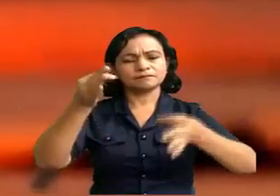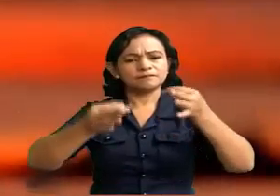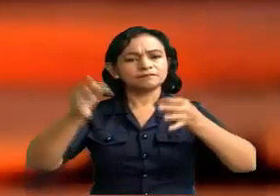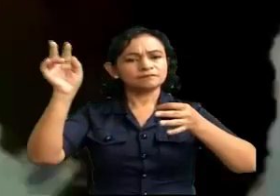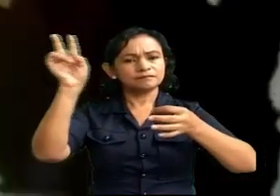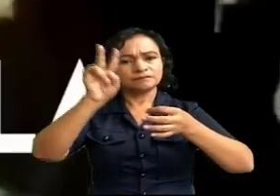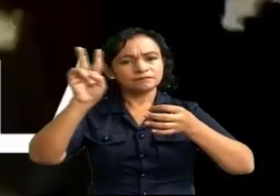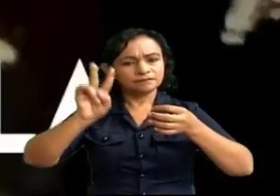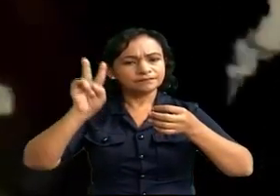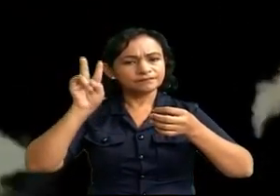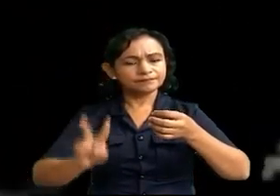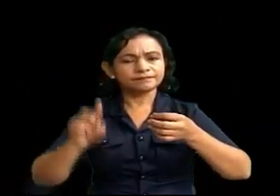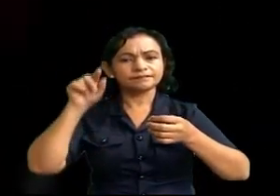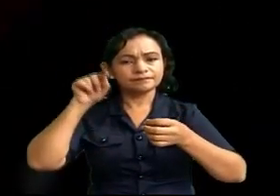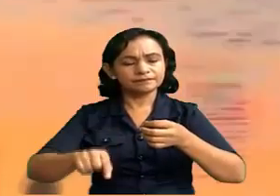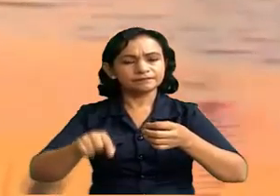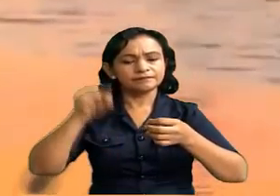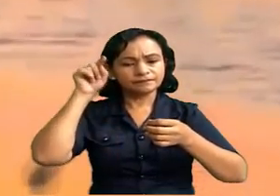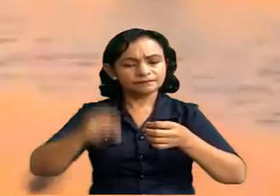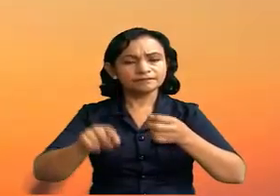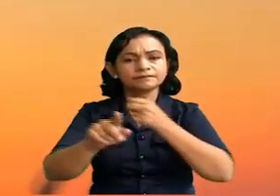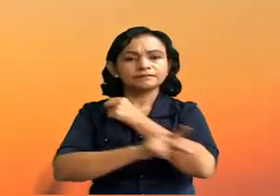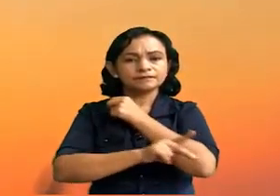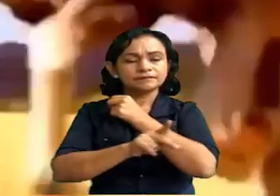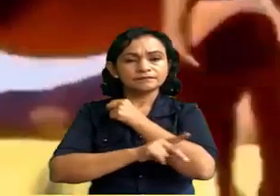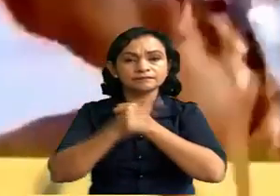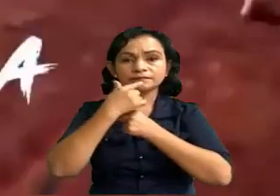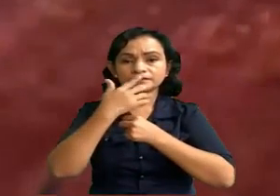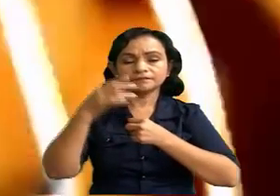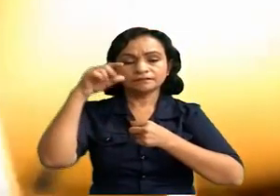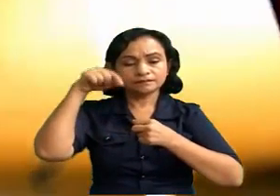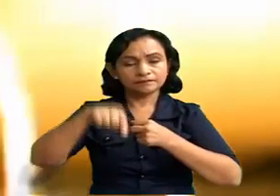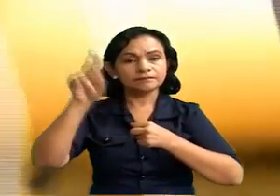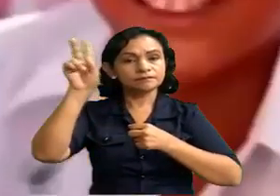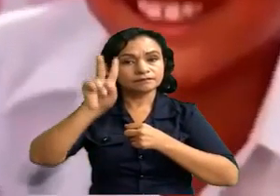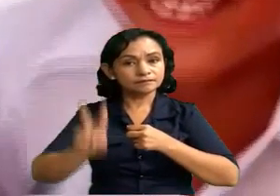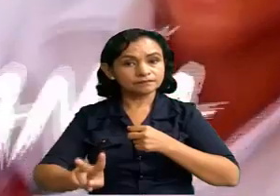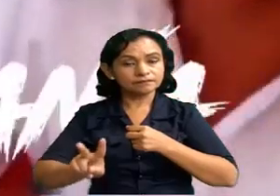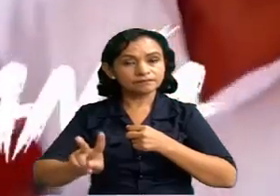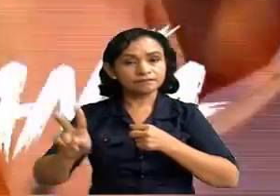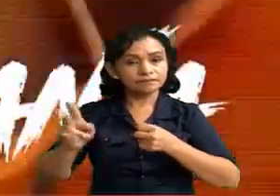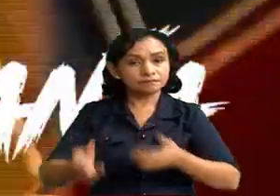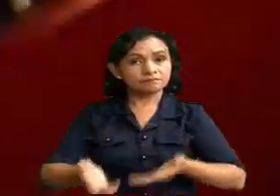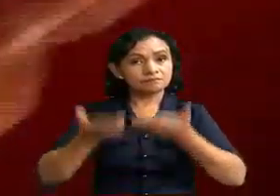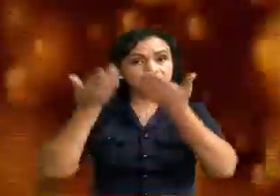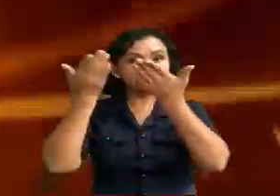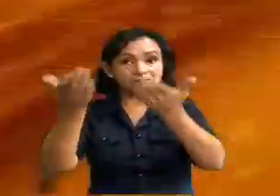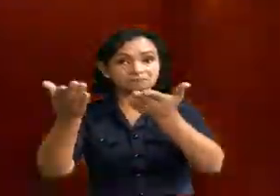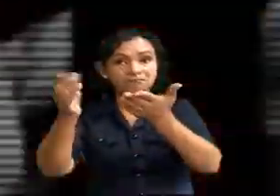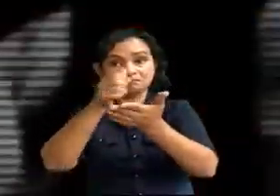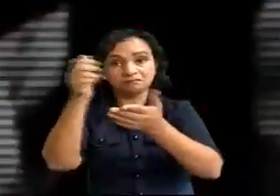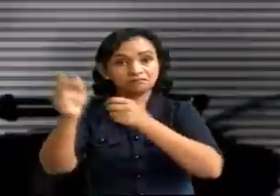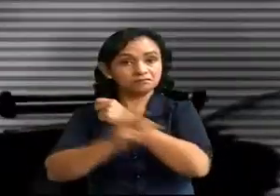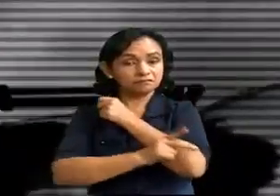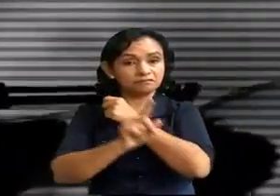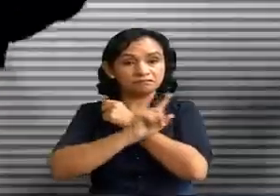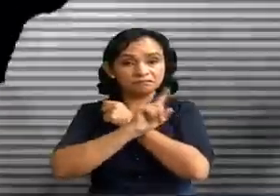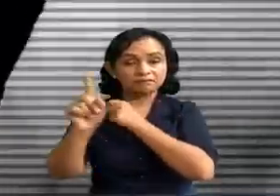República Bolivariana de Venezuela, aquí en nuestro país, porque estamos en Venezuela, no entregamos la soberanía.